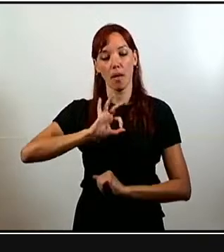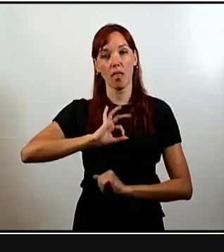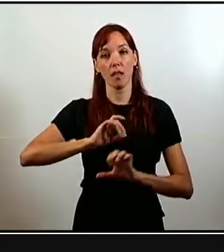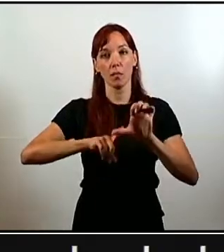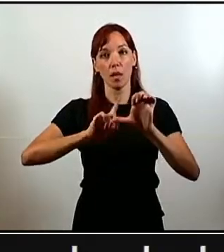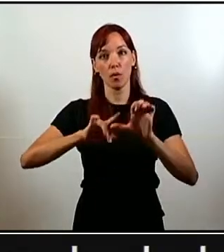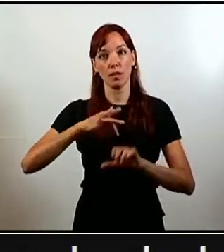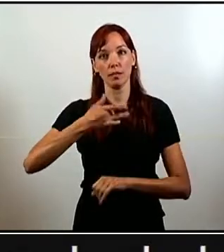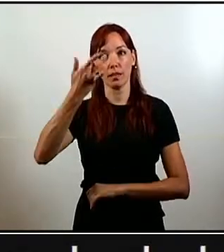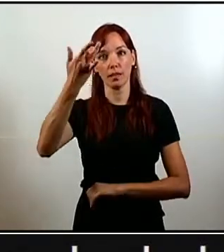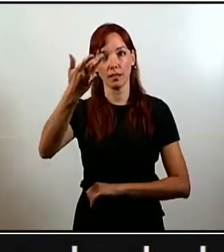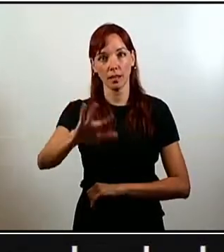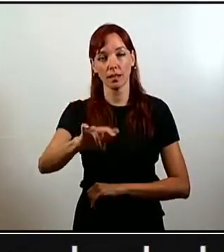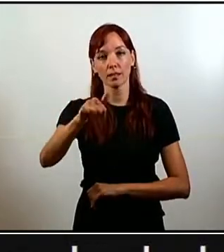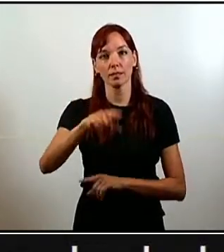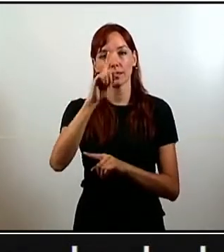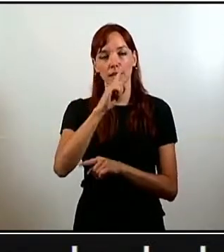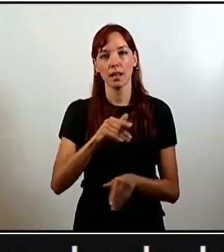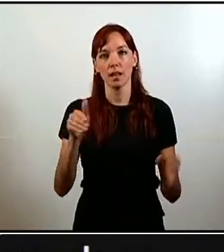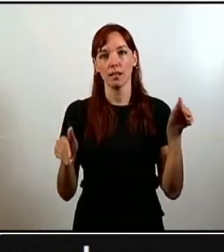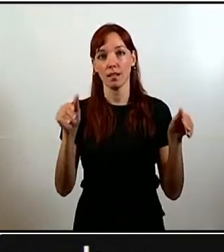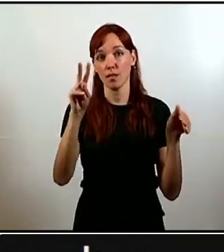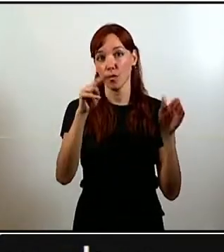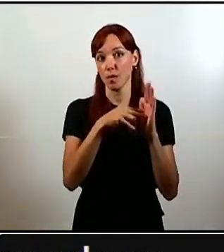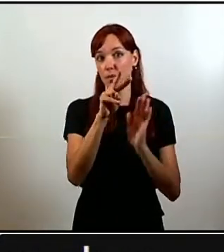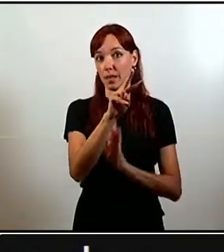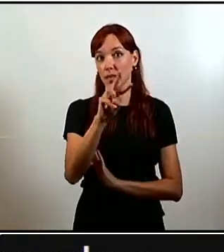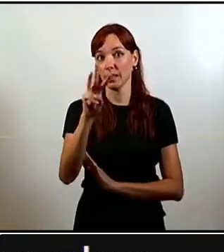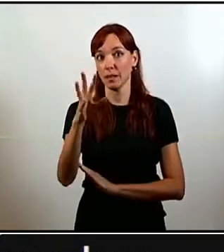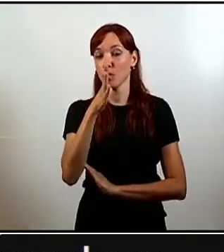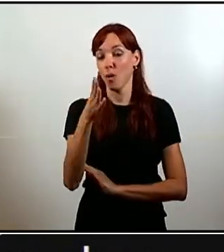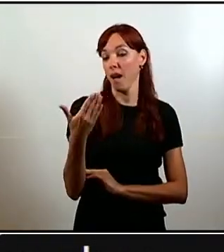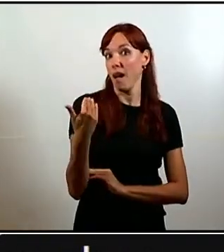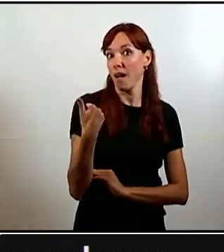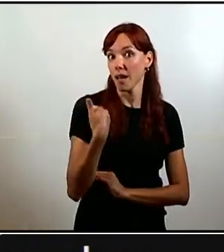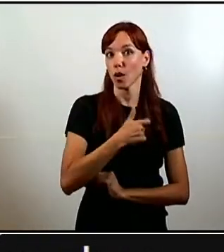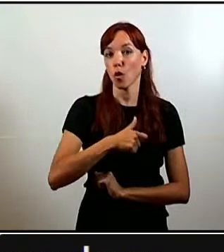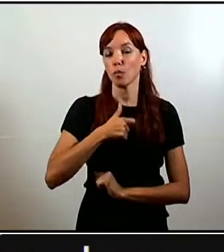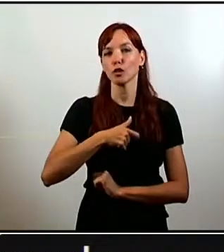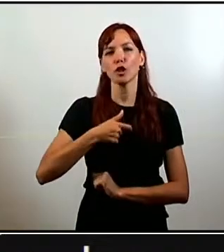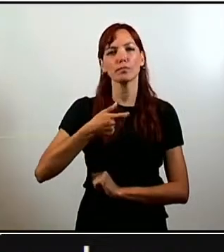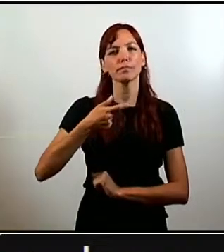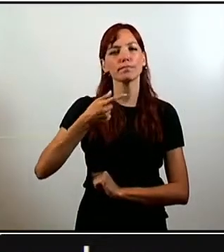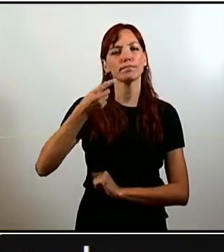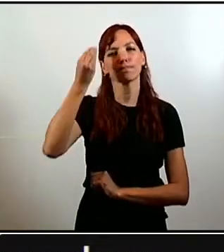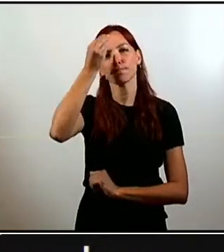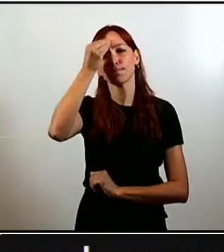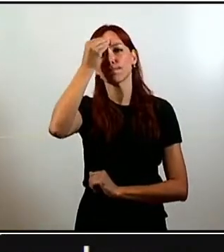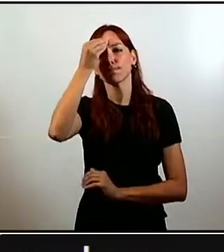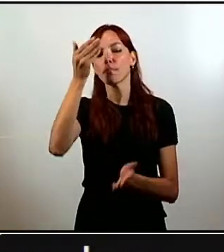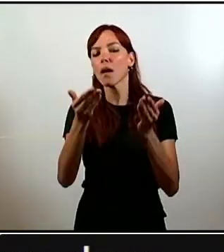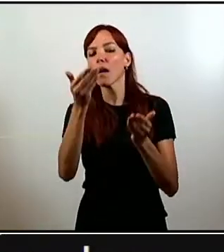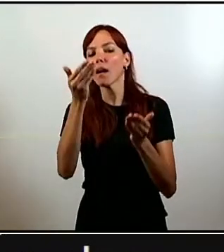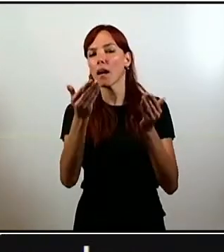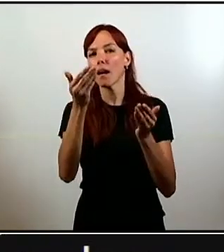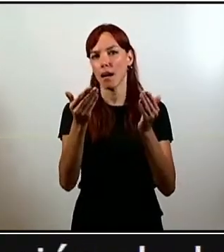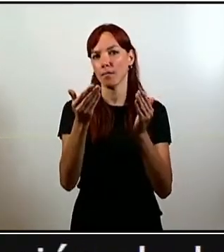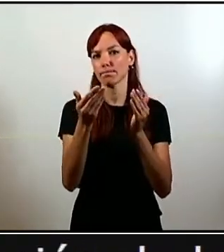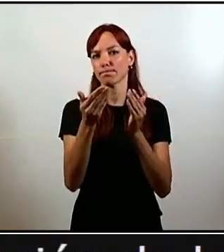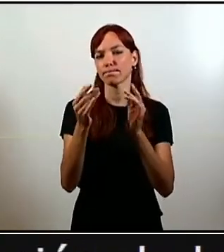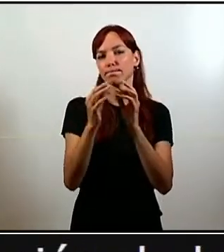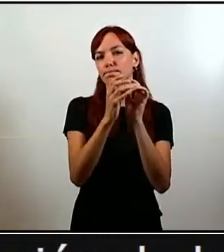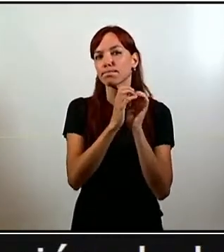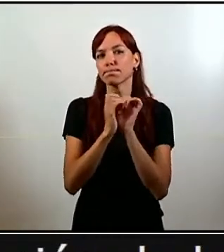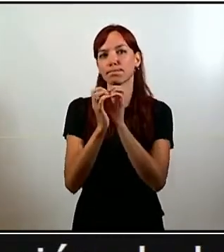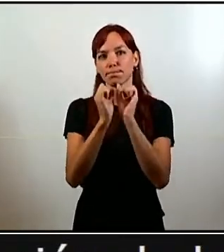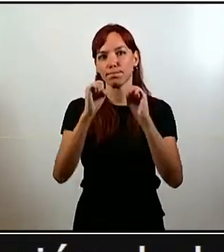Extremadura 2023, tras reunirse ayer la Comisión de Valoración de las propuestas presentadas. Les anuncio